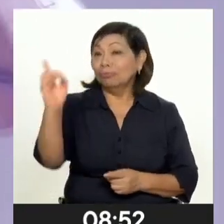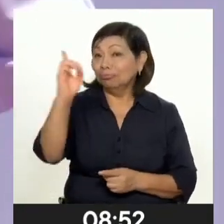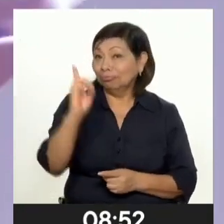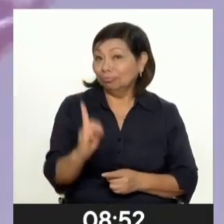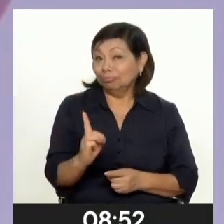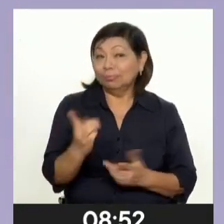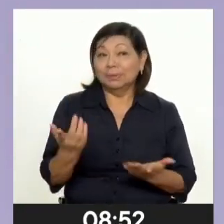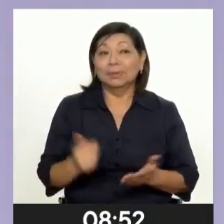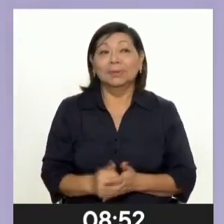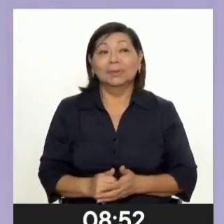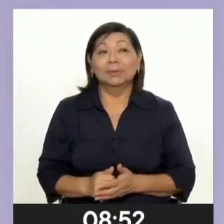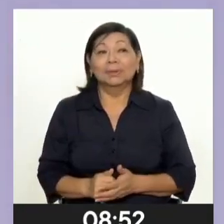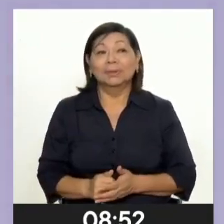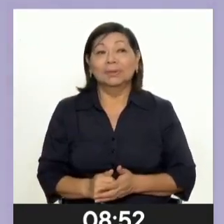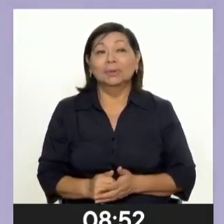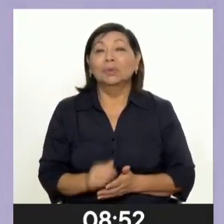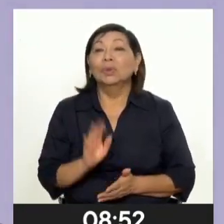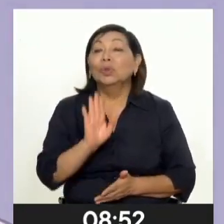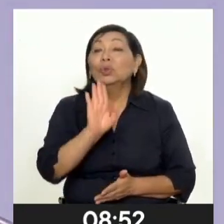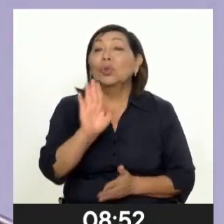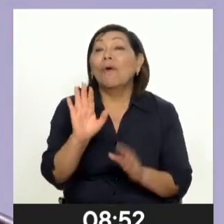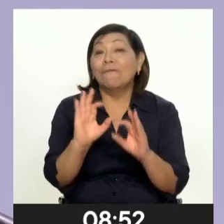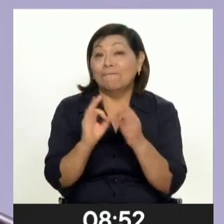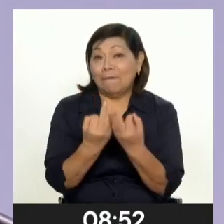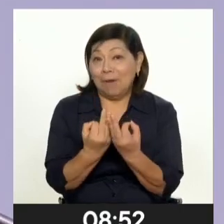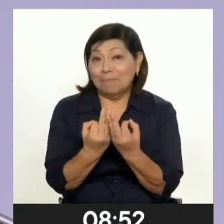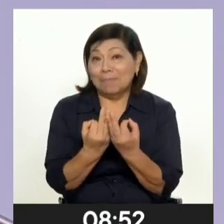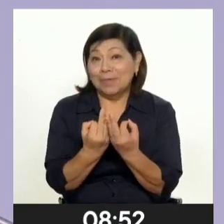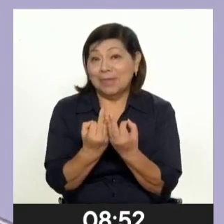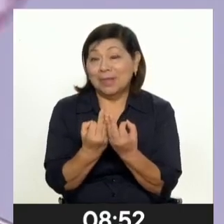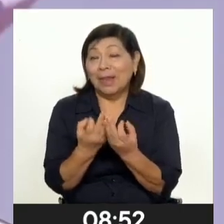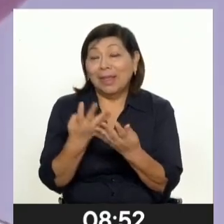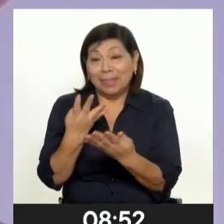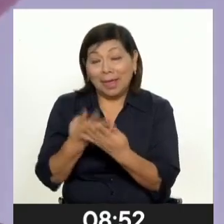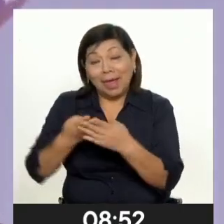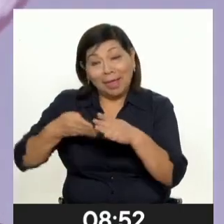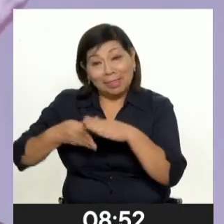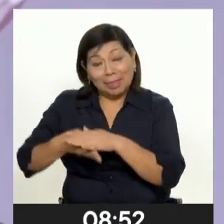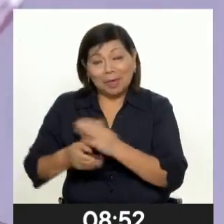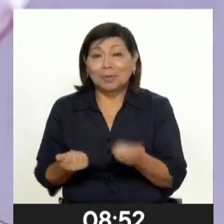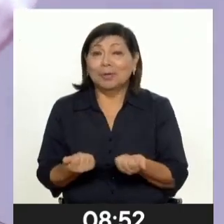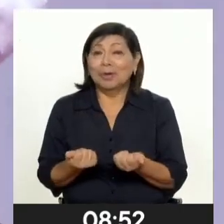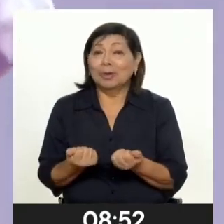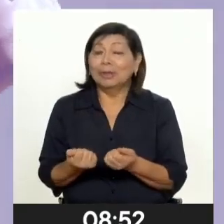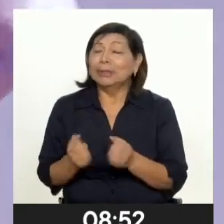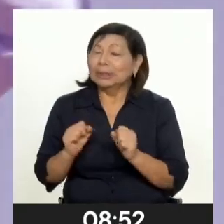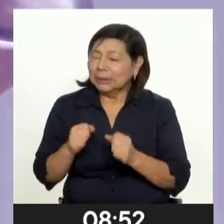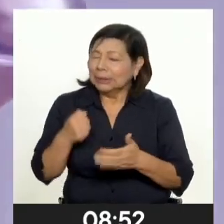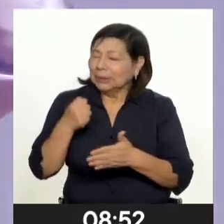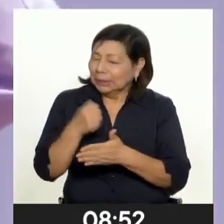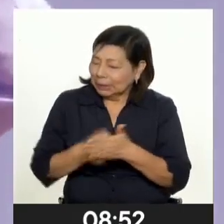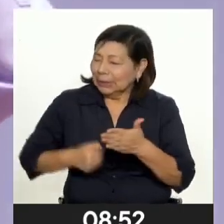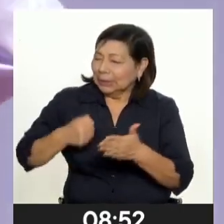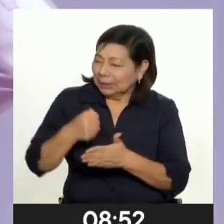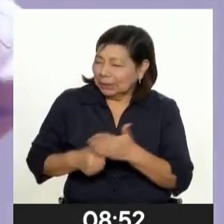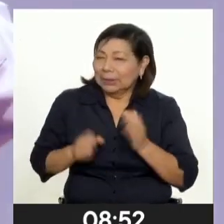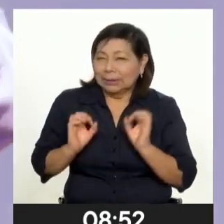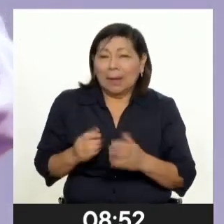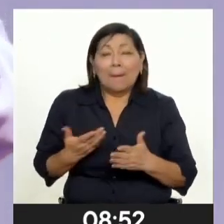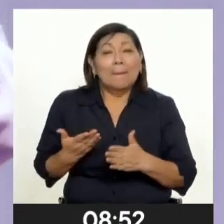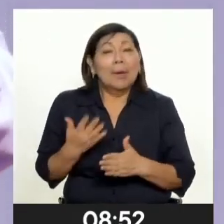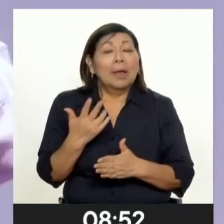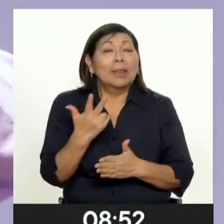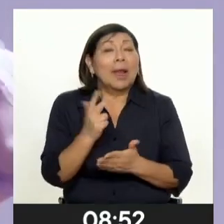es porque sus familiares privados de libertad se vienen esforzando desde hace más